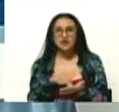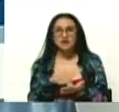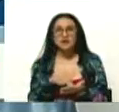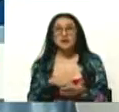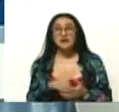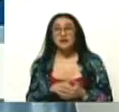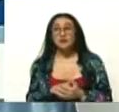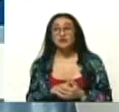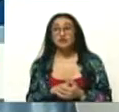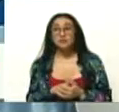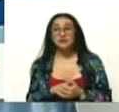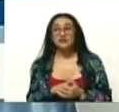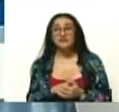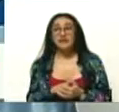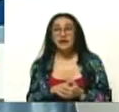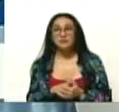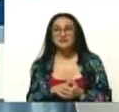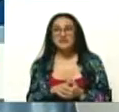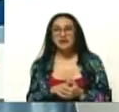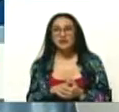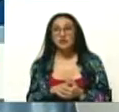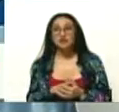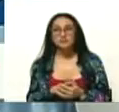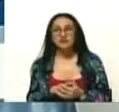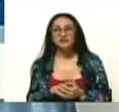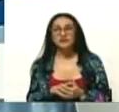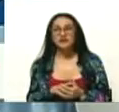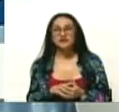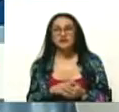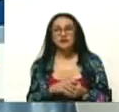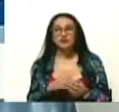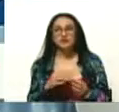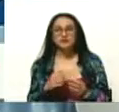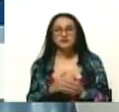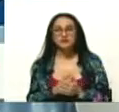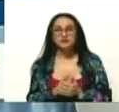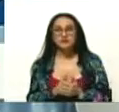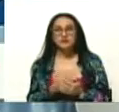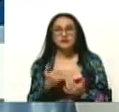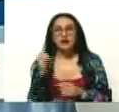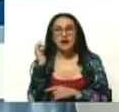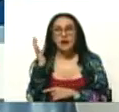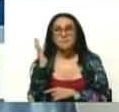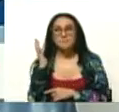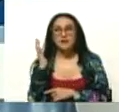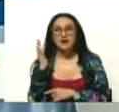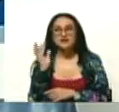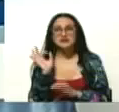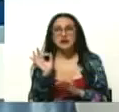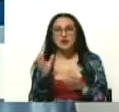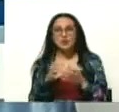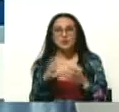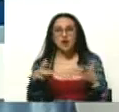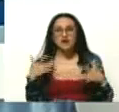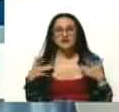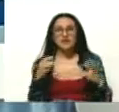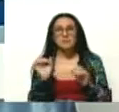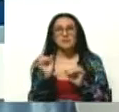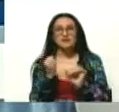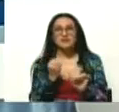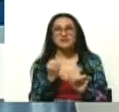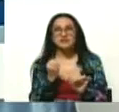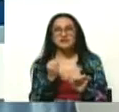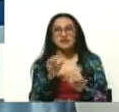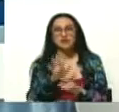Crimen, como estrategia dirigida a prevenir estos repugnantes delitos. La campaña implica un conjunto de actividades preventivas en